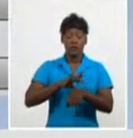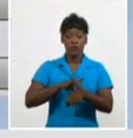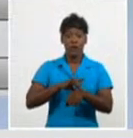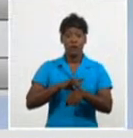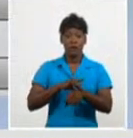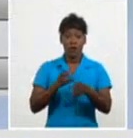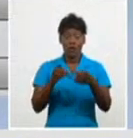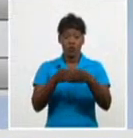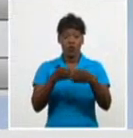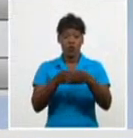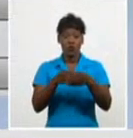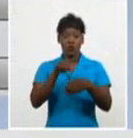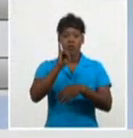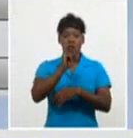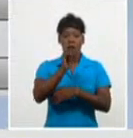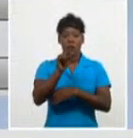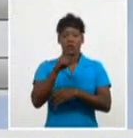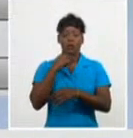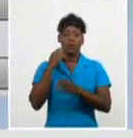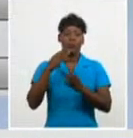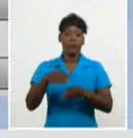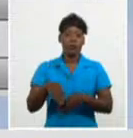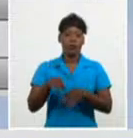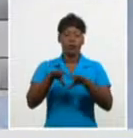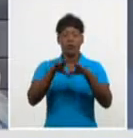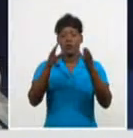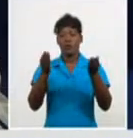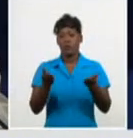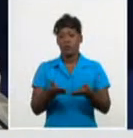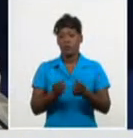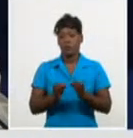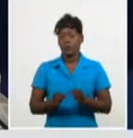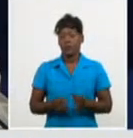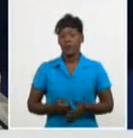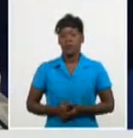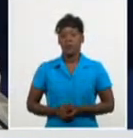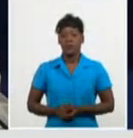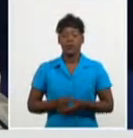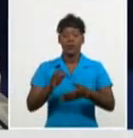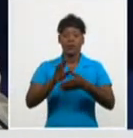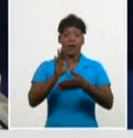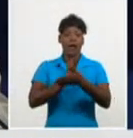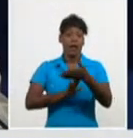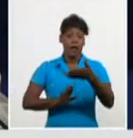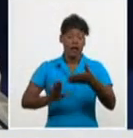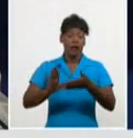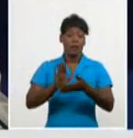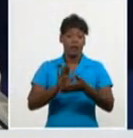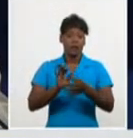6 personas en el mundo. En la región de las Américas, que ya aporta el